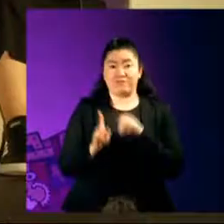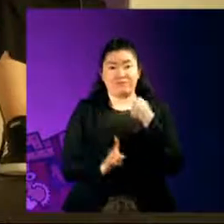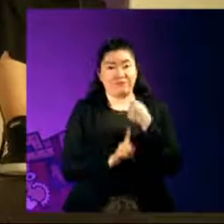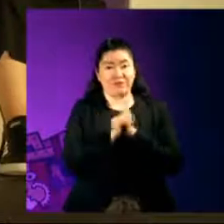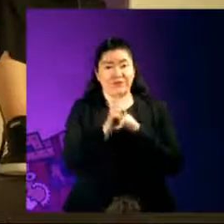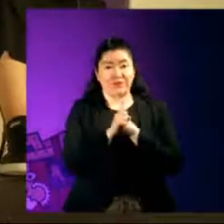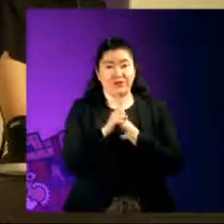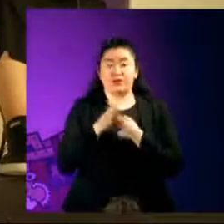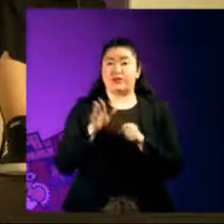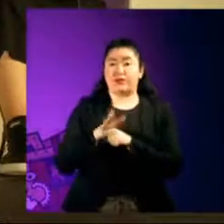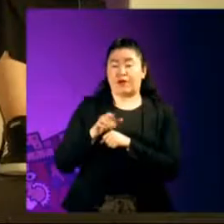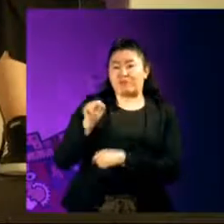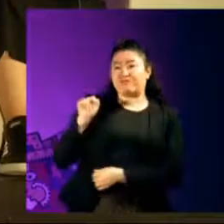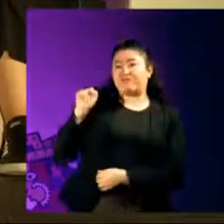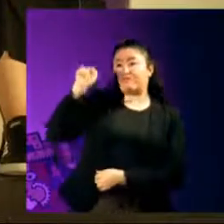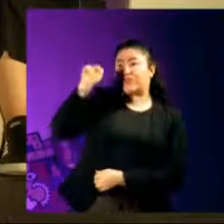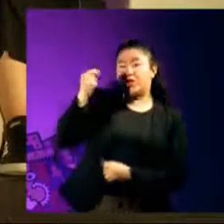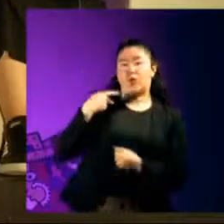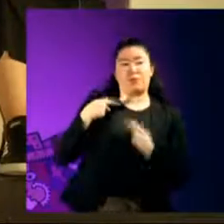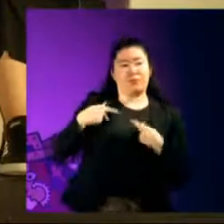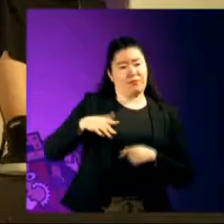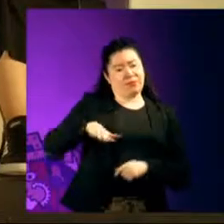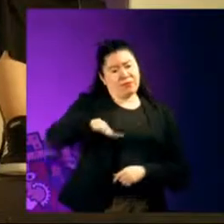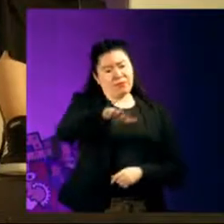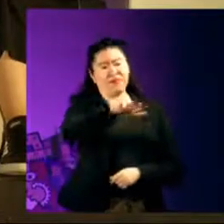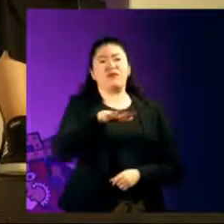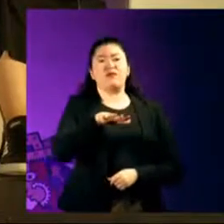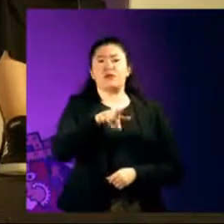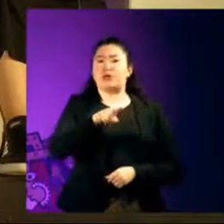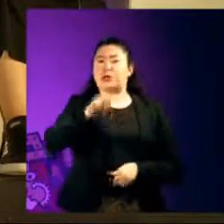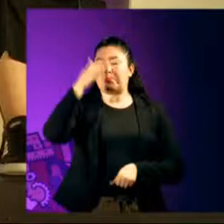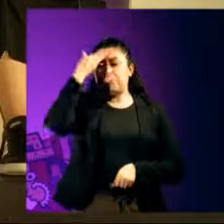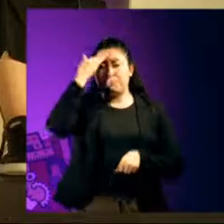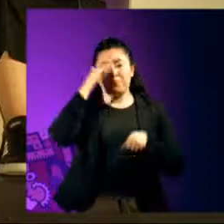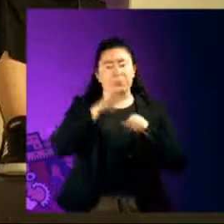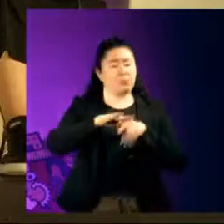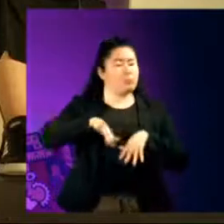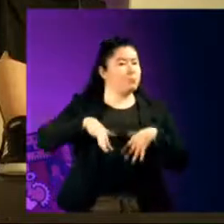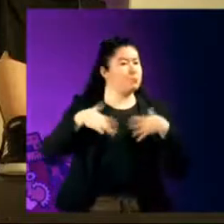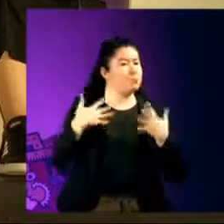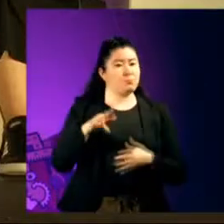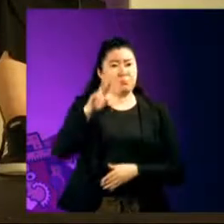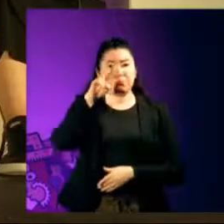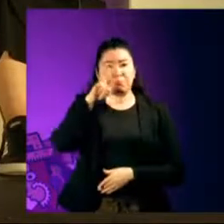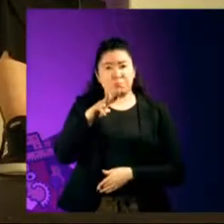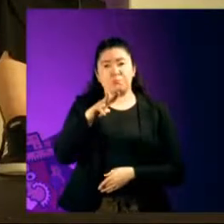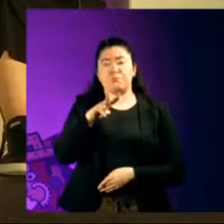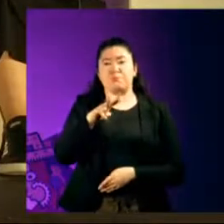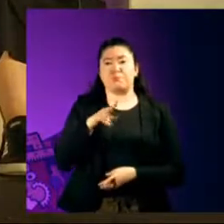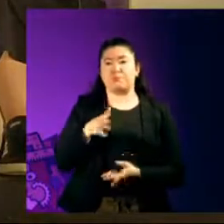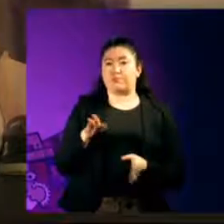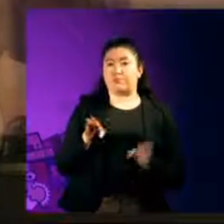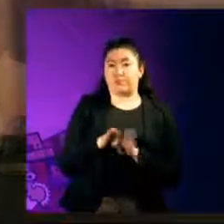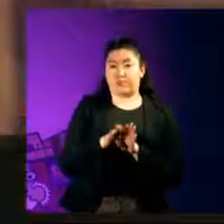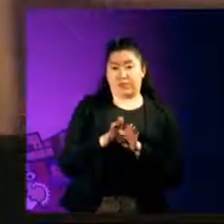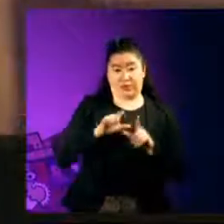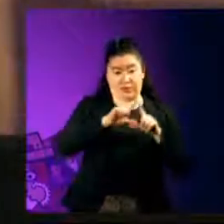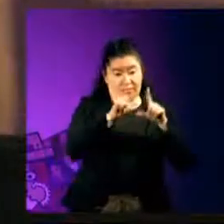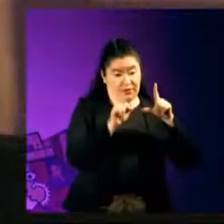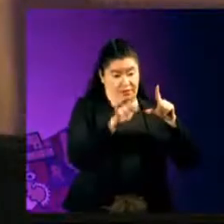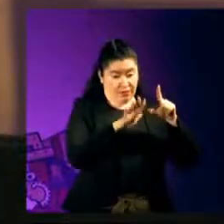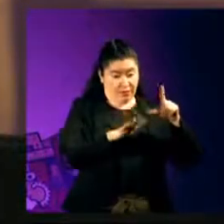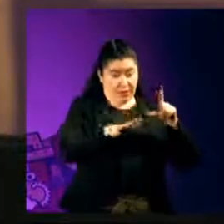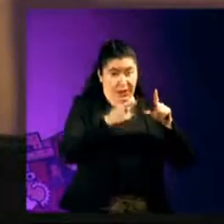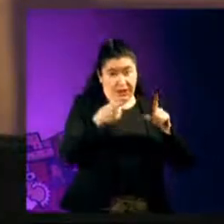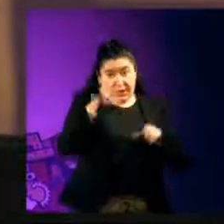sindicatos o los pobladores etcétera tierna memoria tiene una un mapa completo del país en